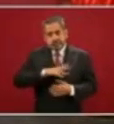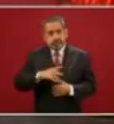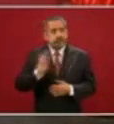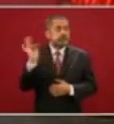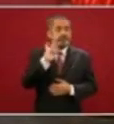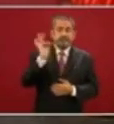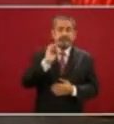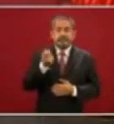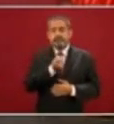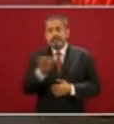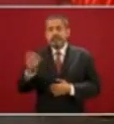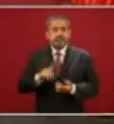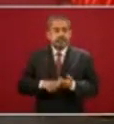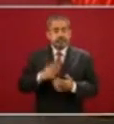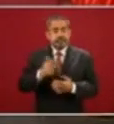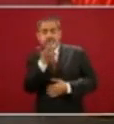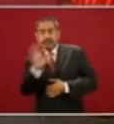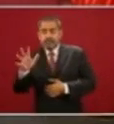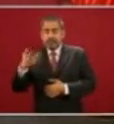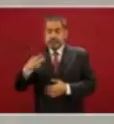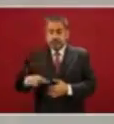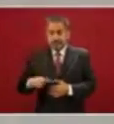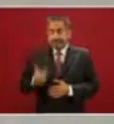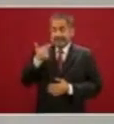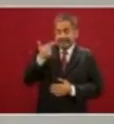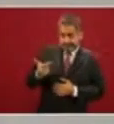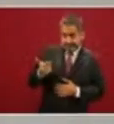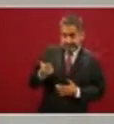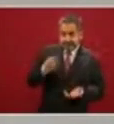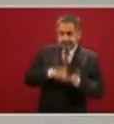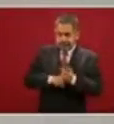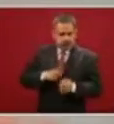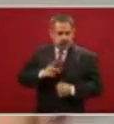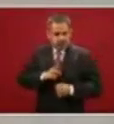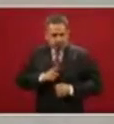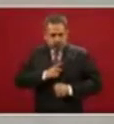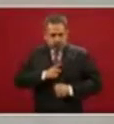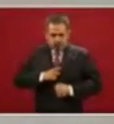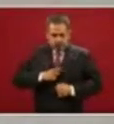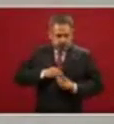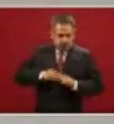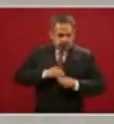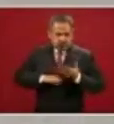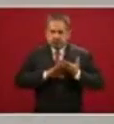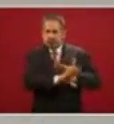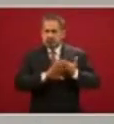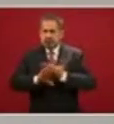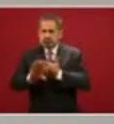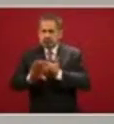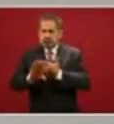que hasta 7 de cada 10 personas desarrollen anticuerpos en la medida en que han sido expuestos al